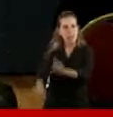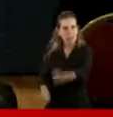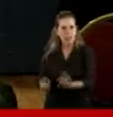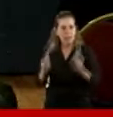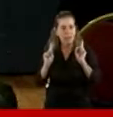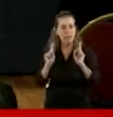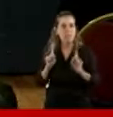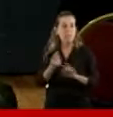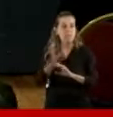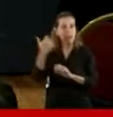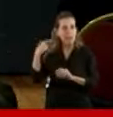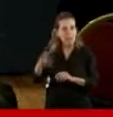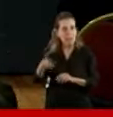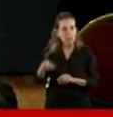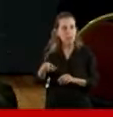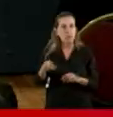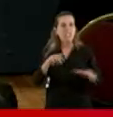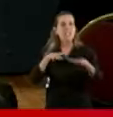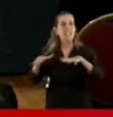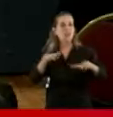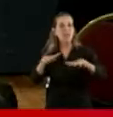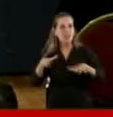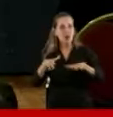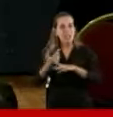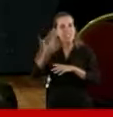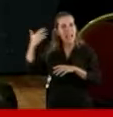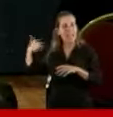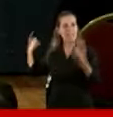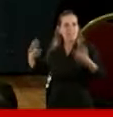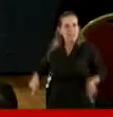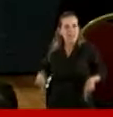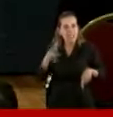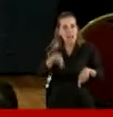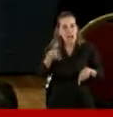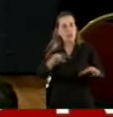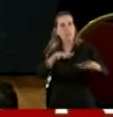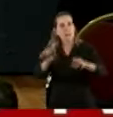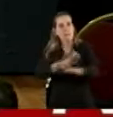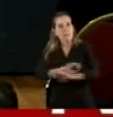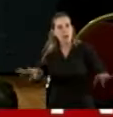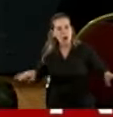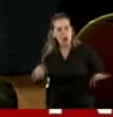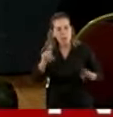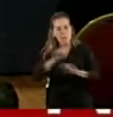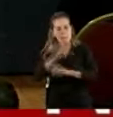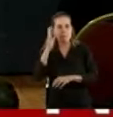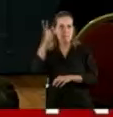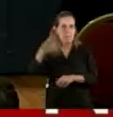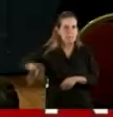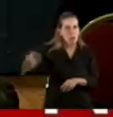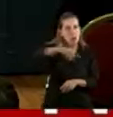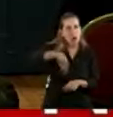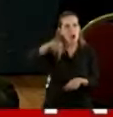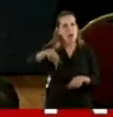una reacción de estas características, reacciones de manera tan desproporcional